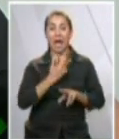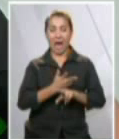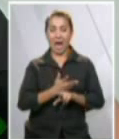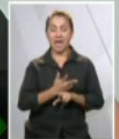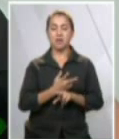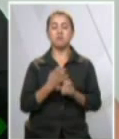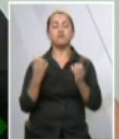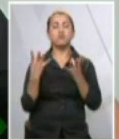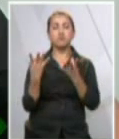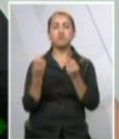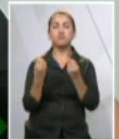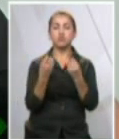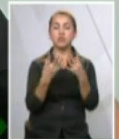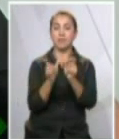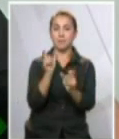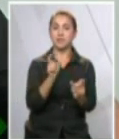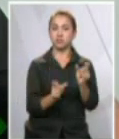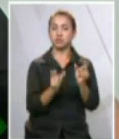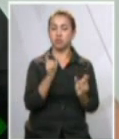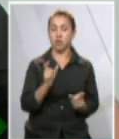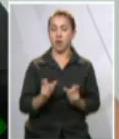son muchas personas,